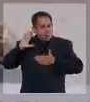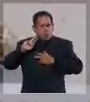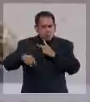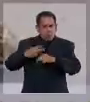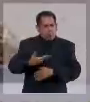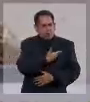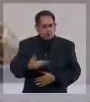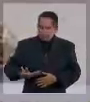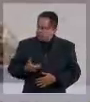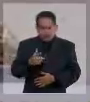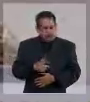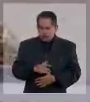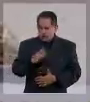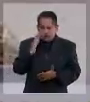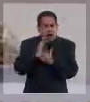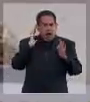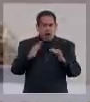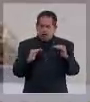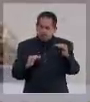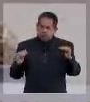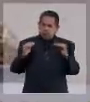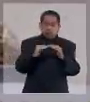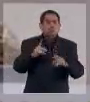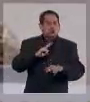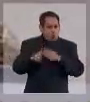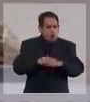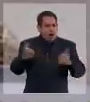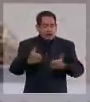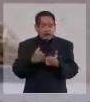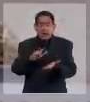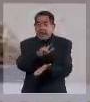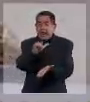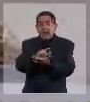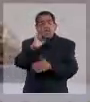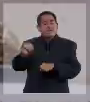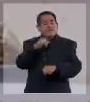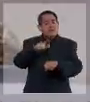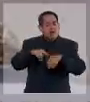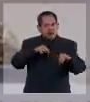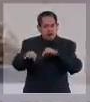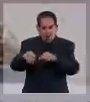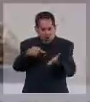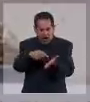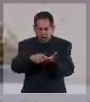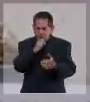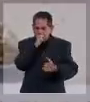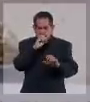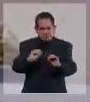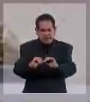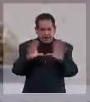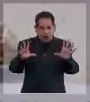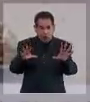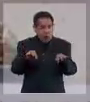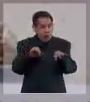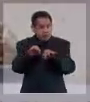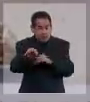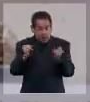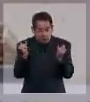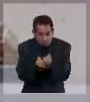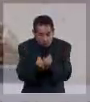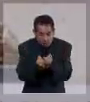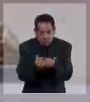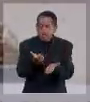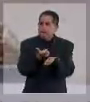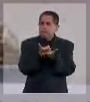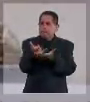acabar. Voy a hacer cumplir lo que establece la Ley Federal del Trabajo, que es clarísimo. A trabajo igual, salario